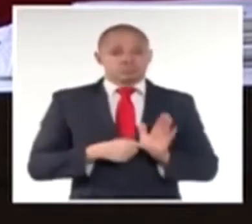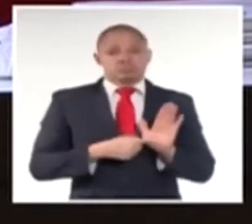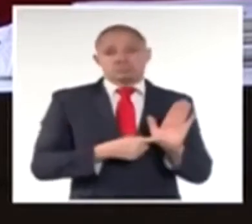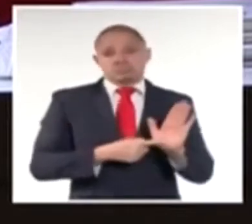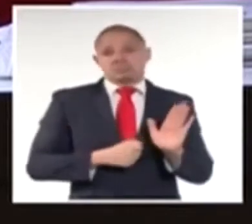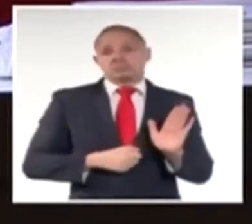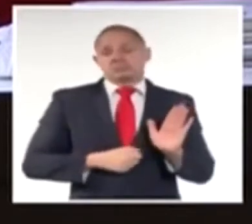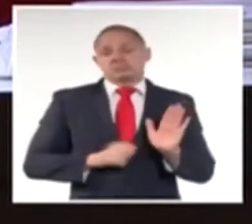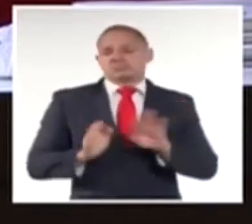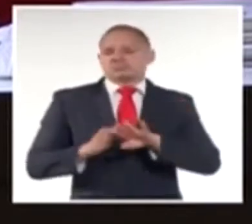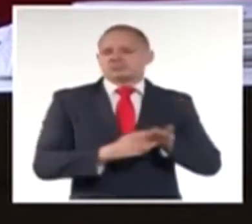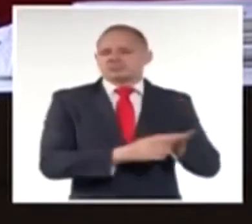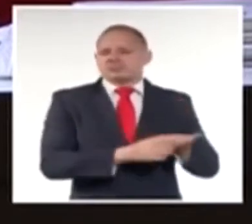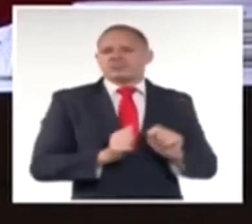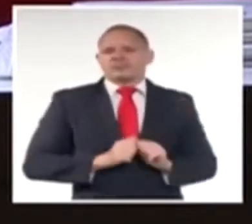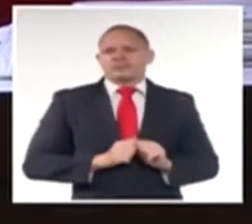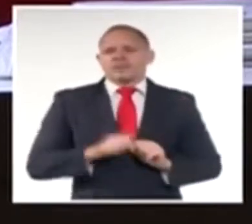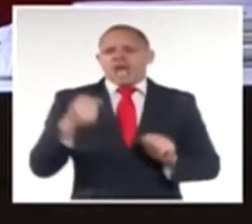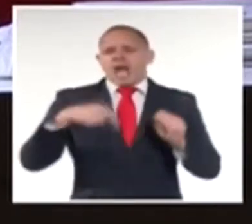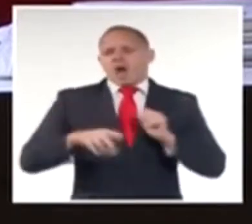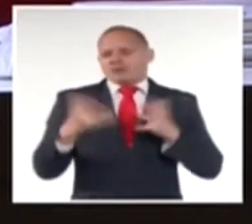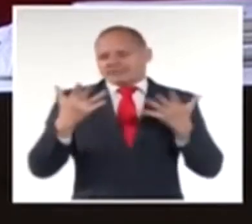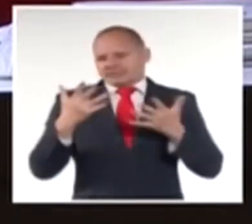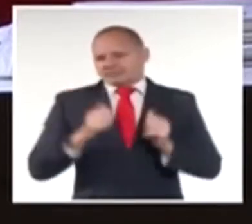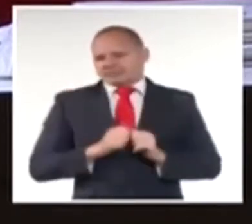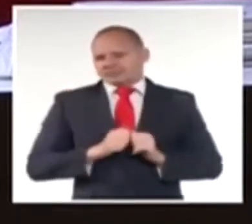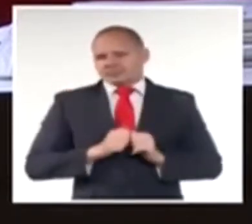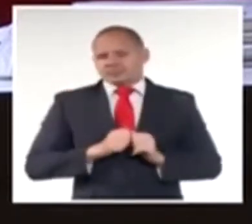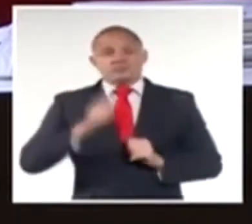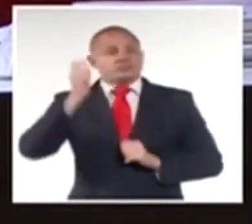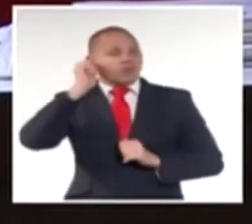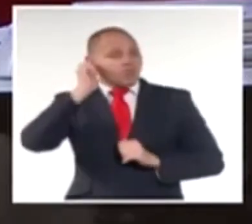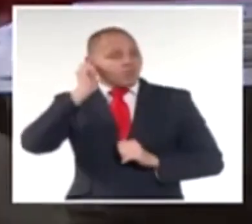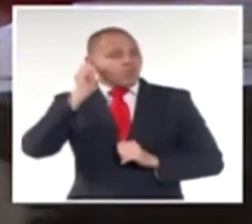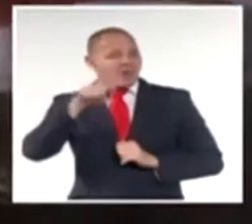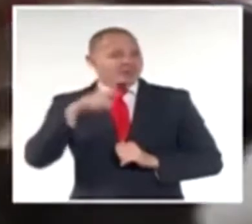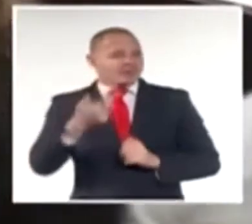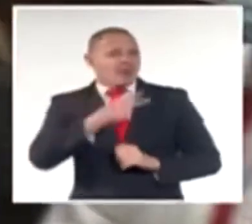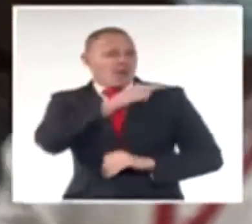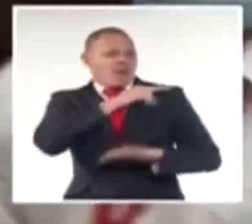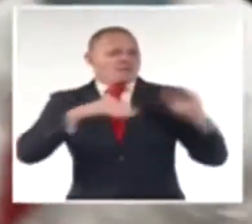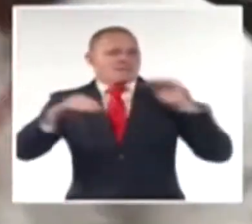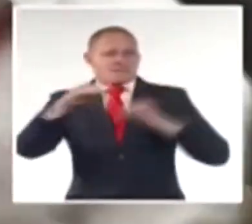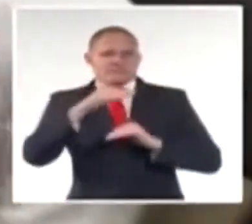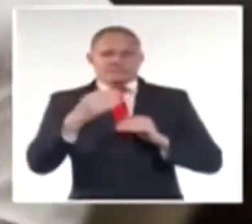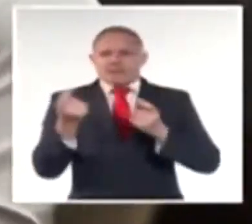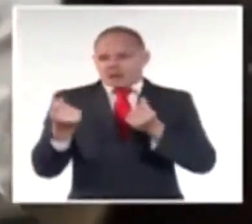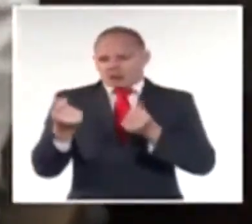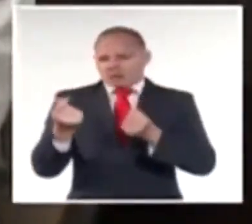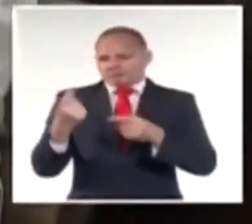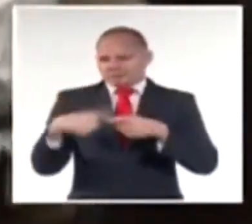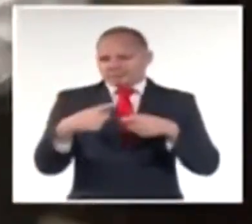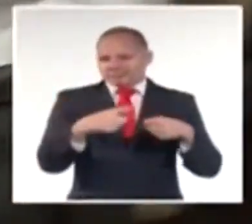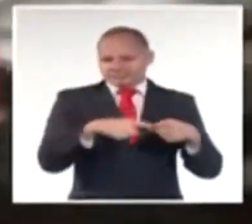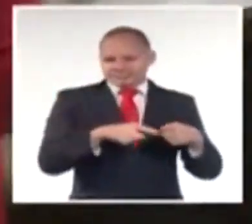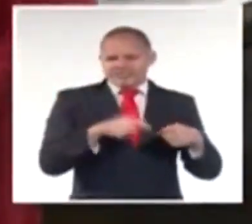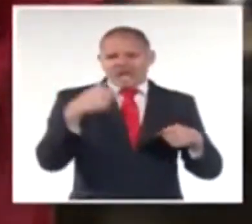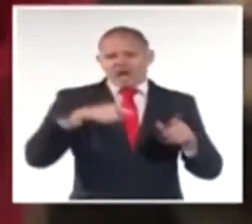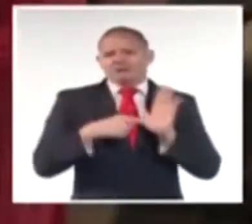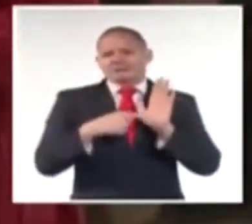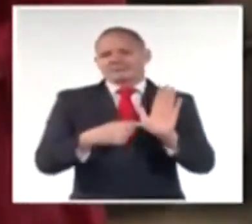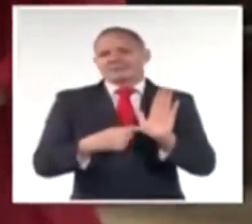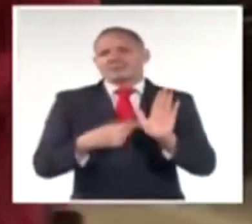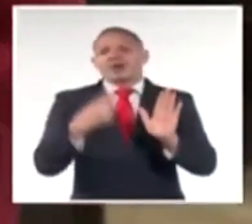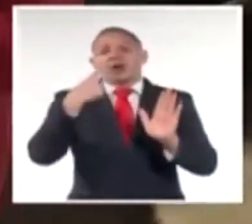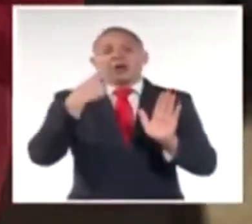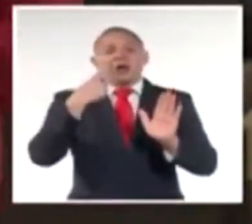a la compañera diputada Macy Bolaños Wey, ministra de Finanzas y Precios, para que nos presente el proyecto